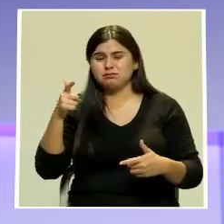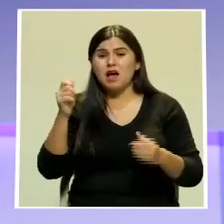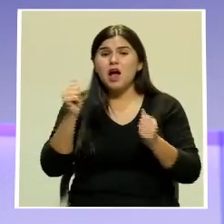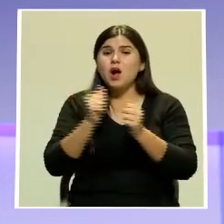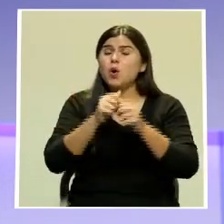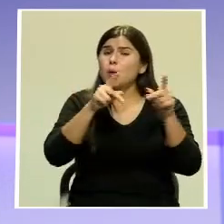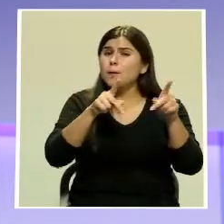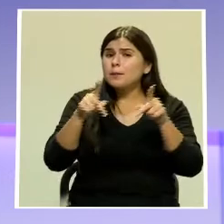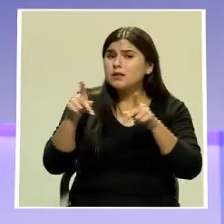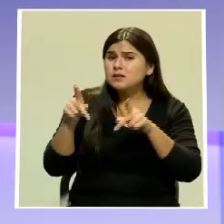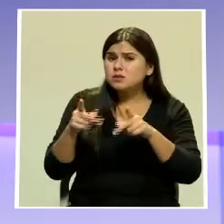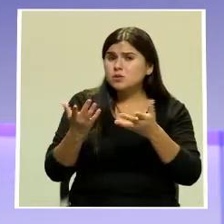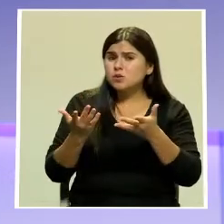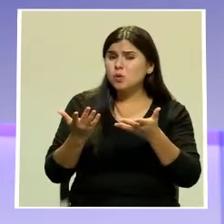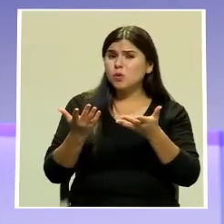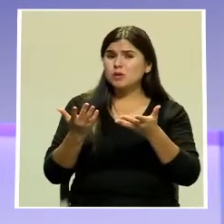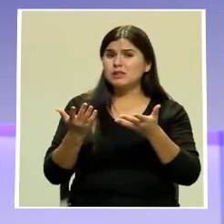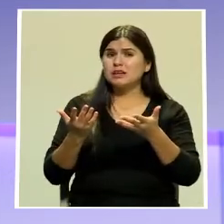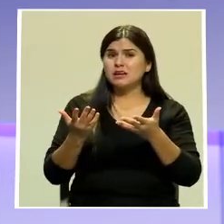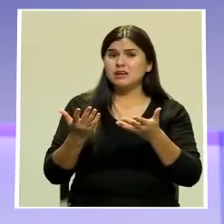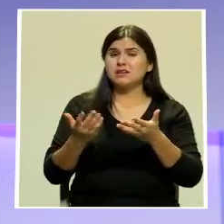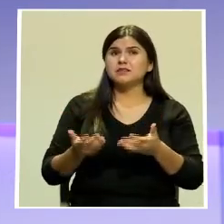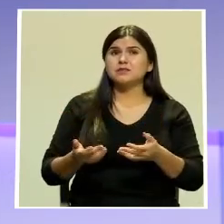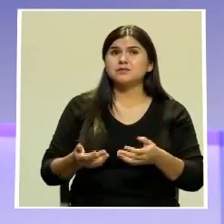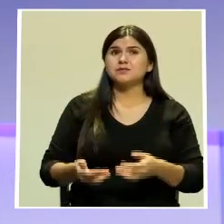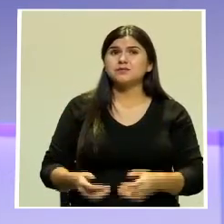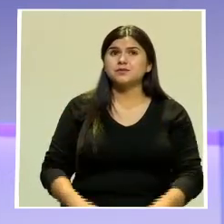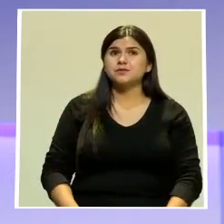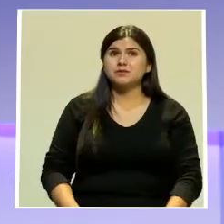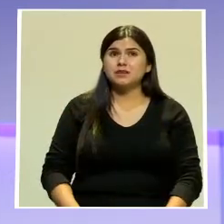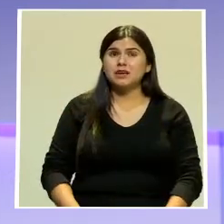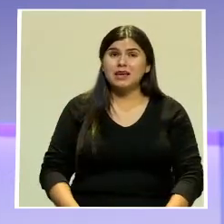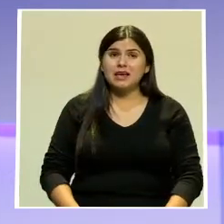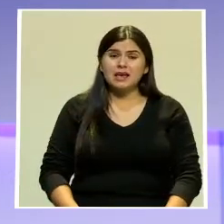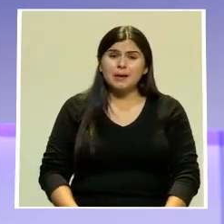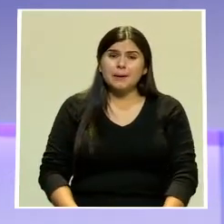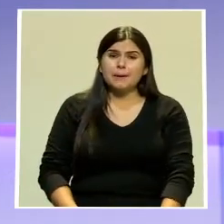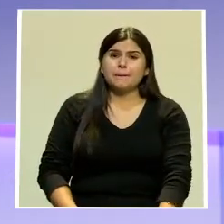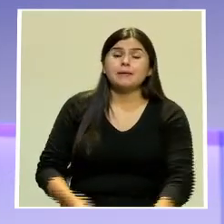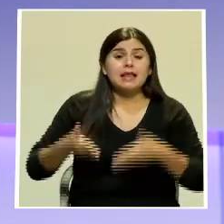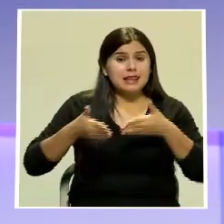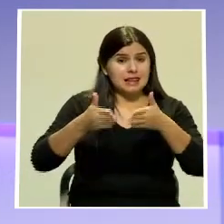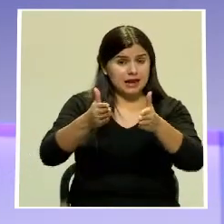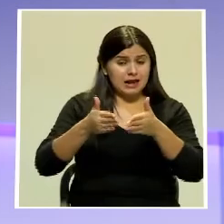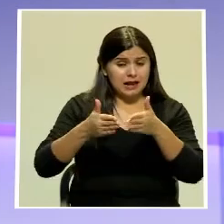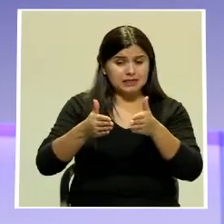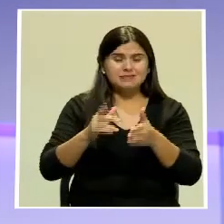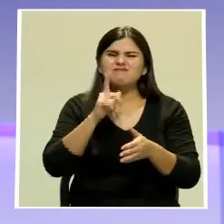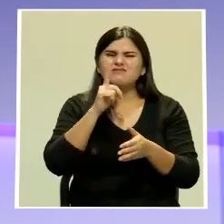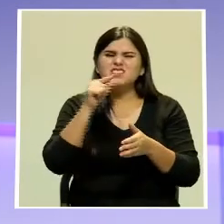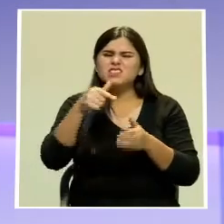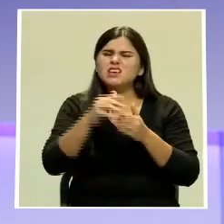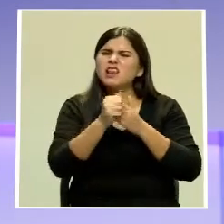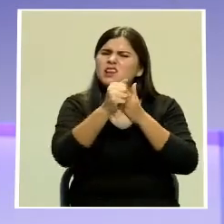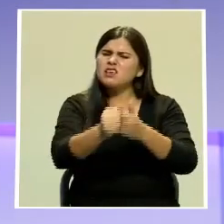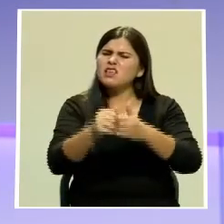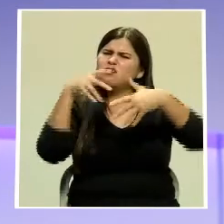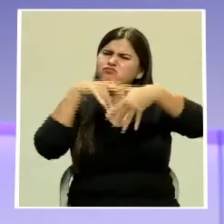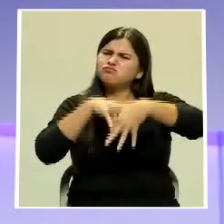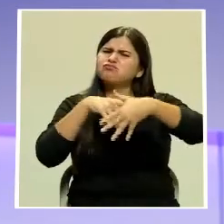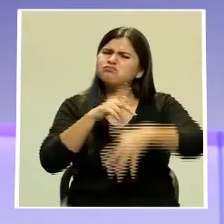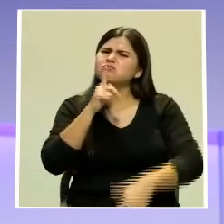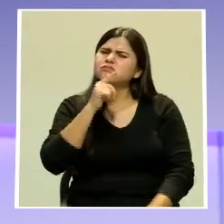gente que estaba cortando una carretera. ¿Quién está liderando estas protestas? ¿Y qué